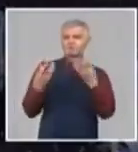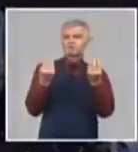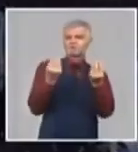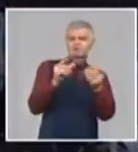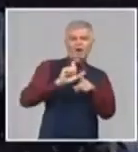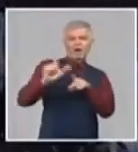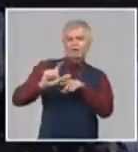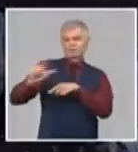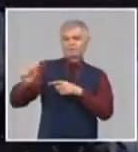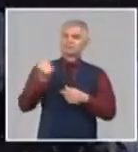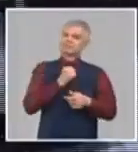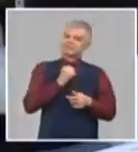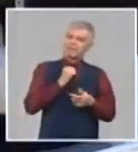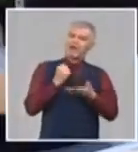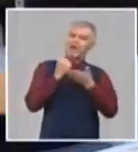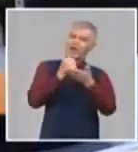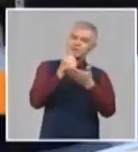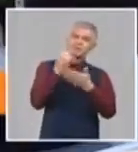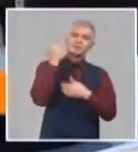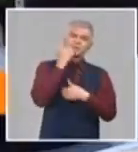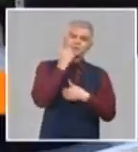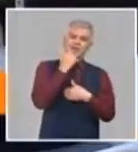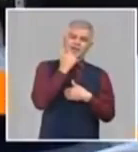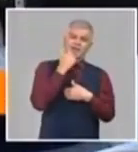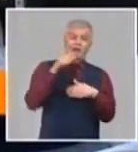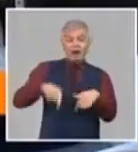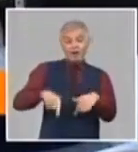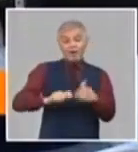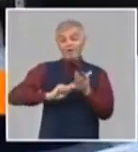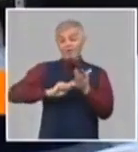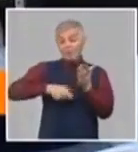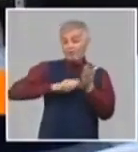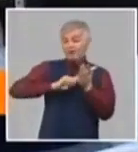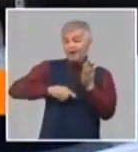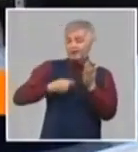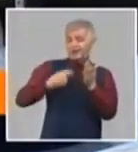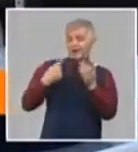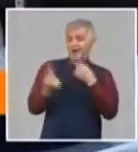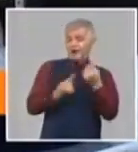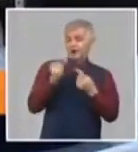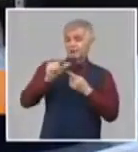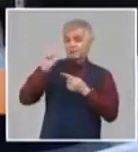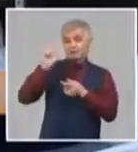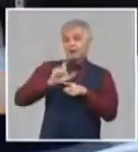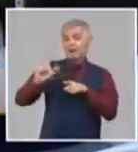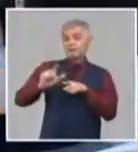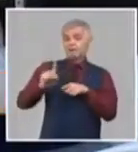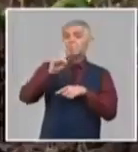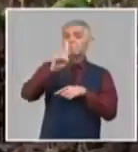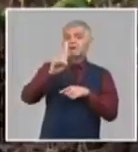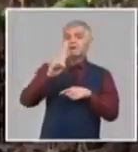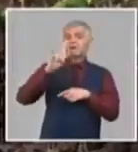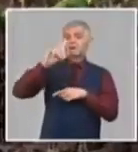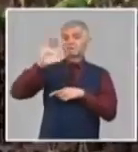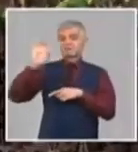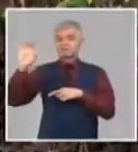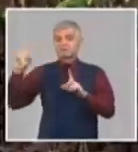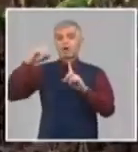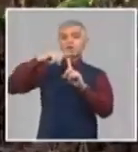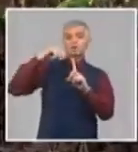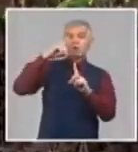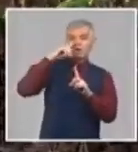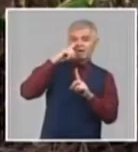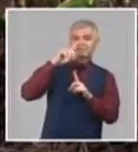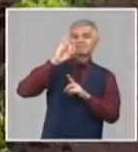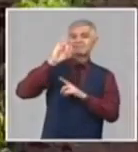a contribuir más. Están contratándose ahora sobre la contratación que teníamos 1.900 toneladas y